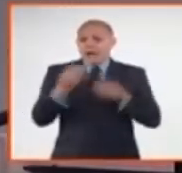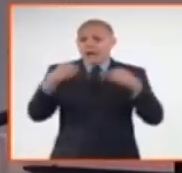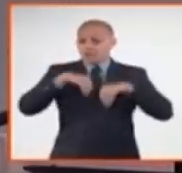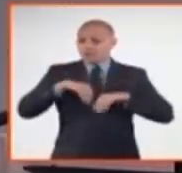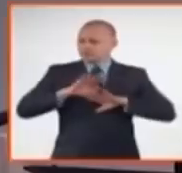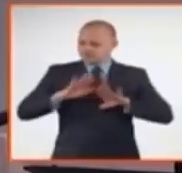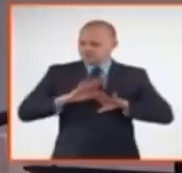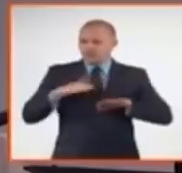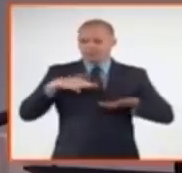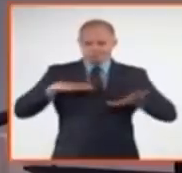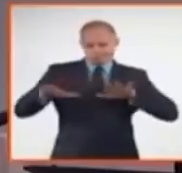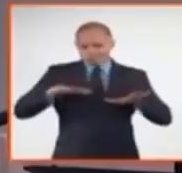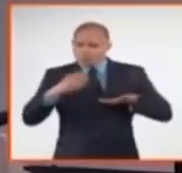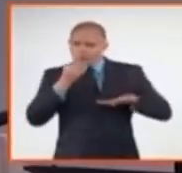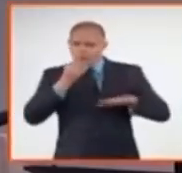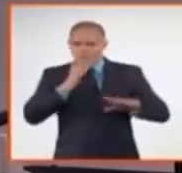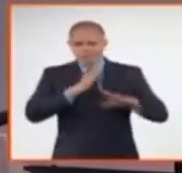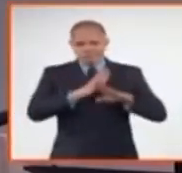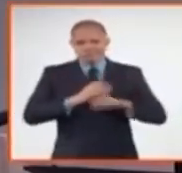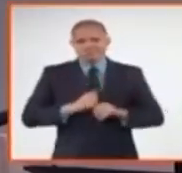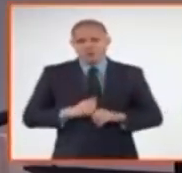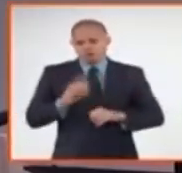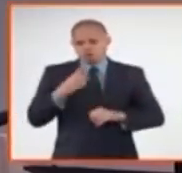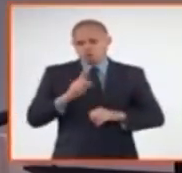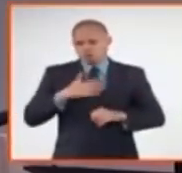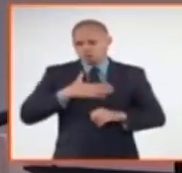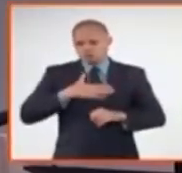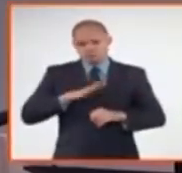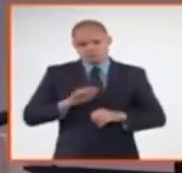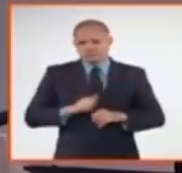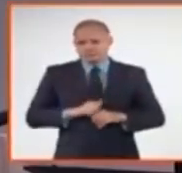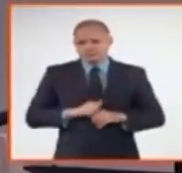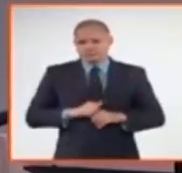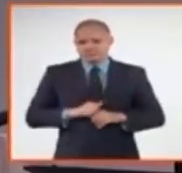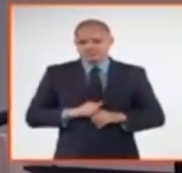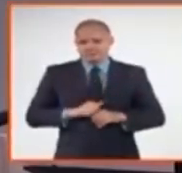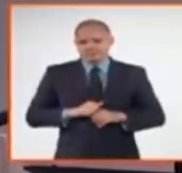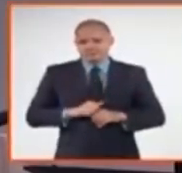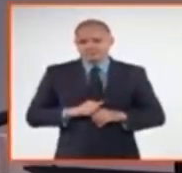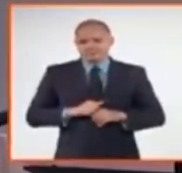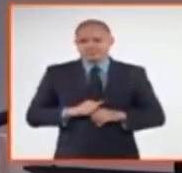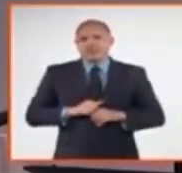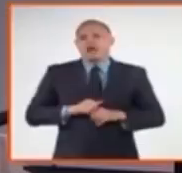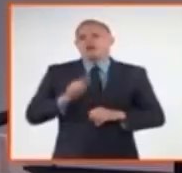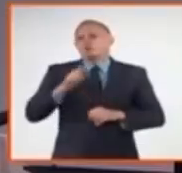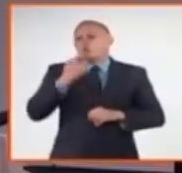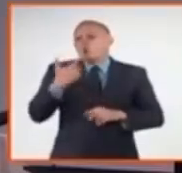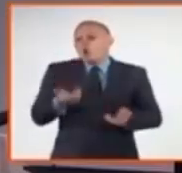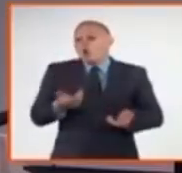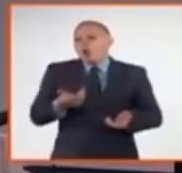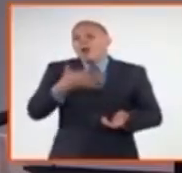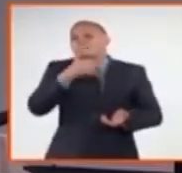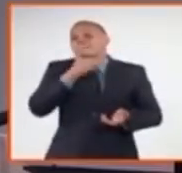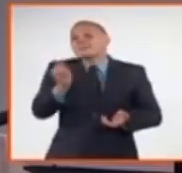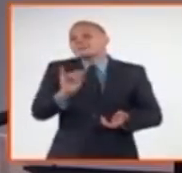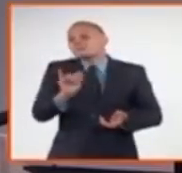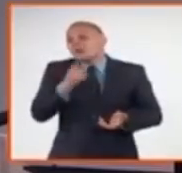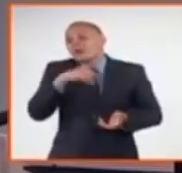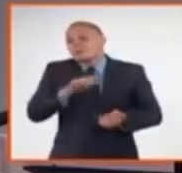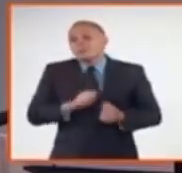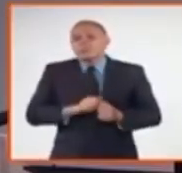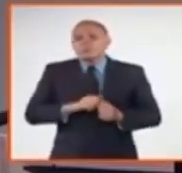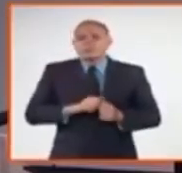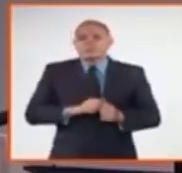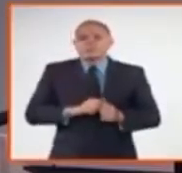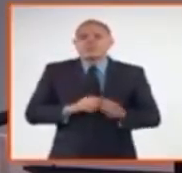qué cosa interesante hemos obtenido recientemente y pudimos medir la idea en los vacunados con